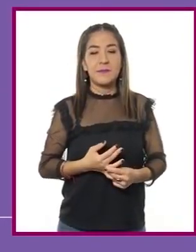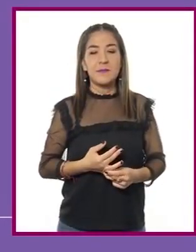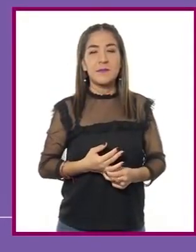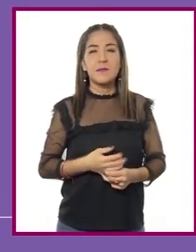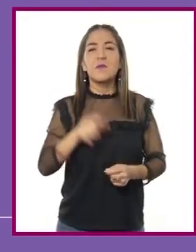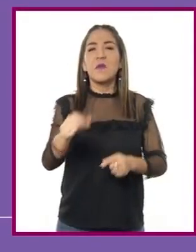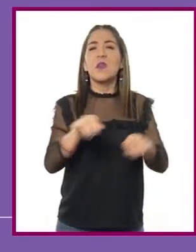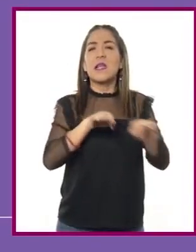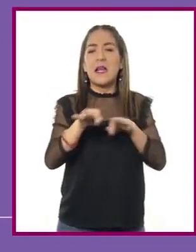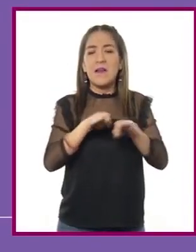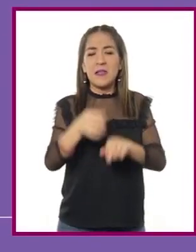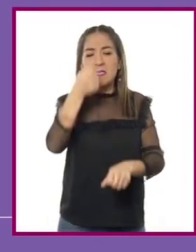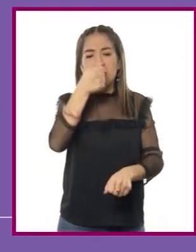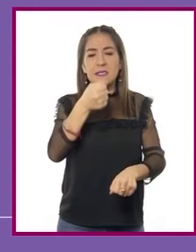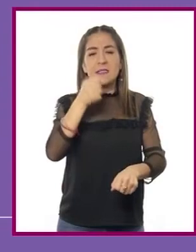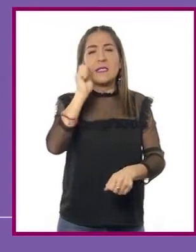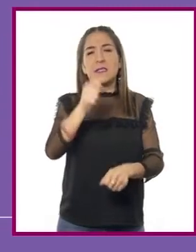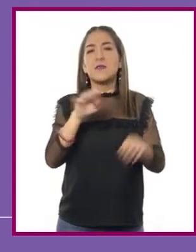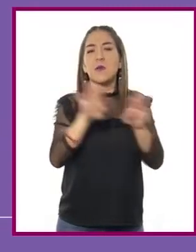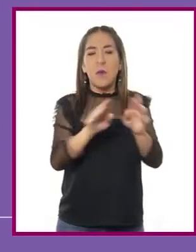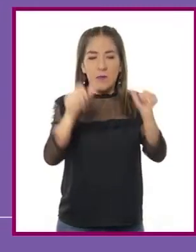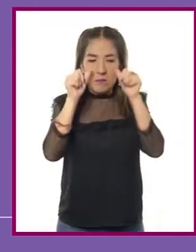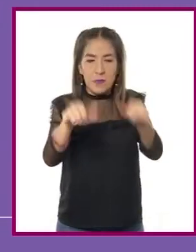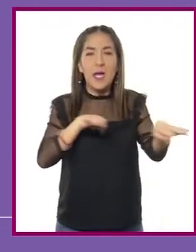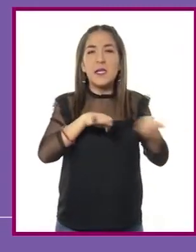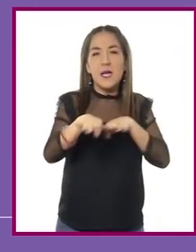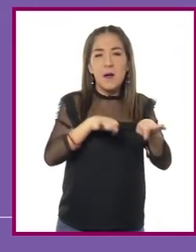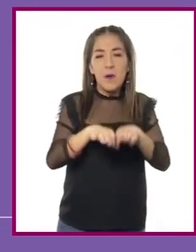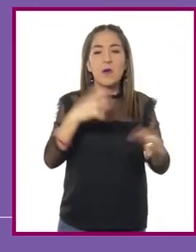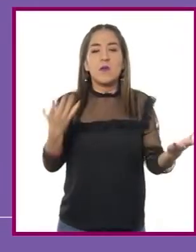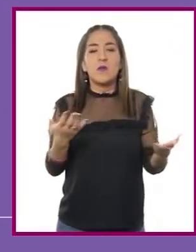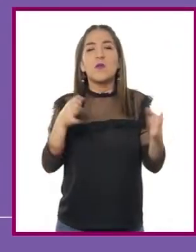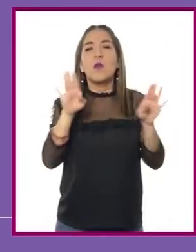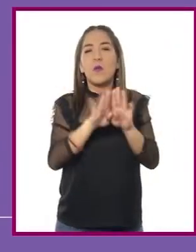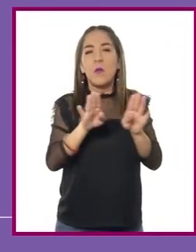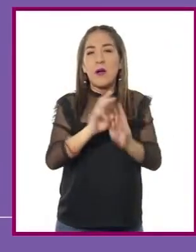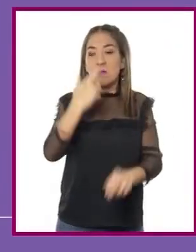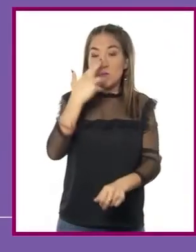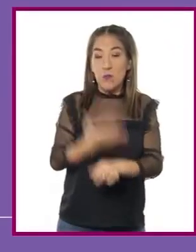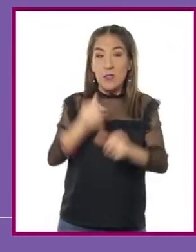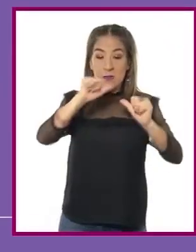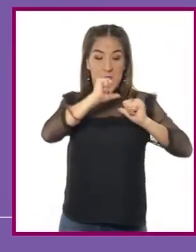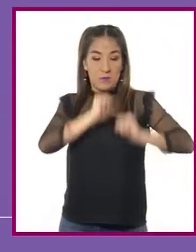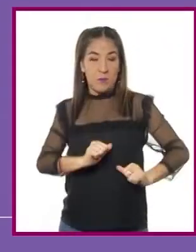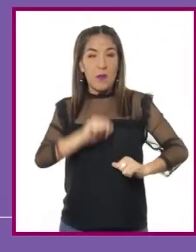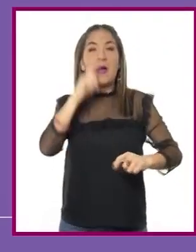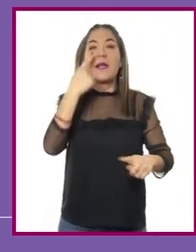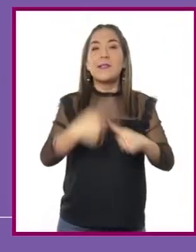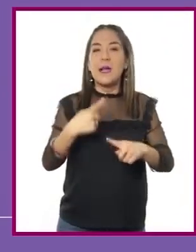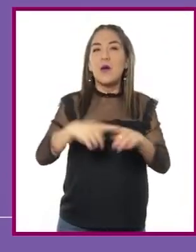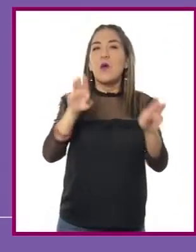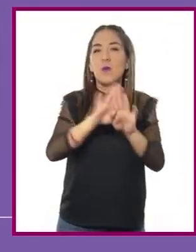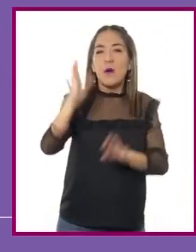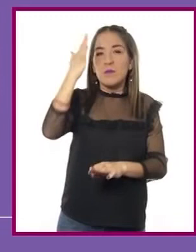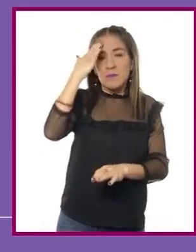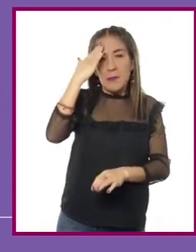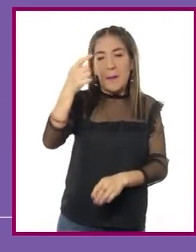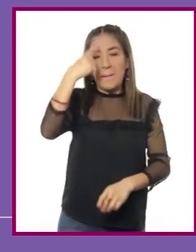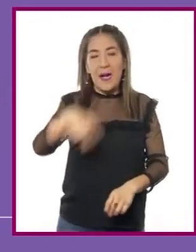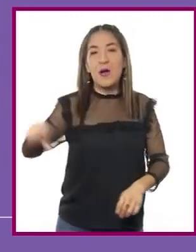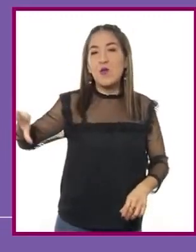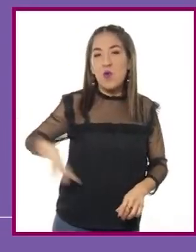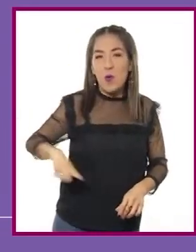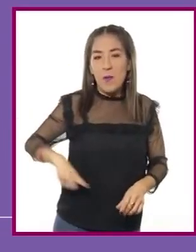Los servidores públicos son personas que desempeñan una labor, un cargo o una comisión subordinada al Estado